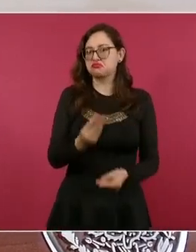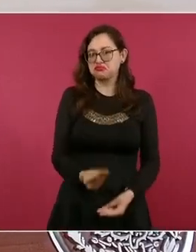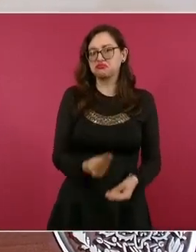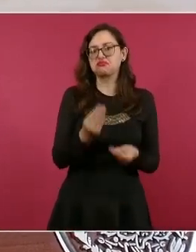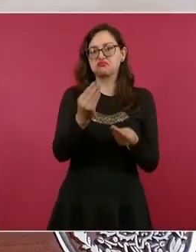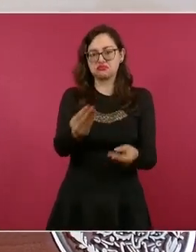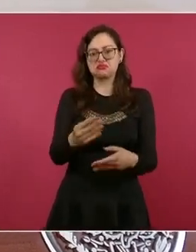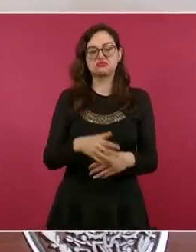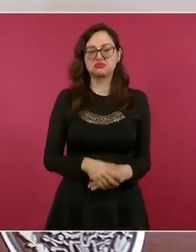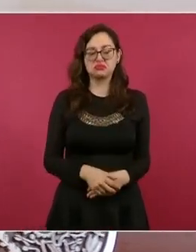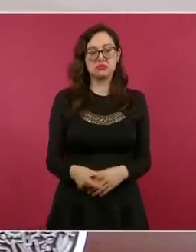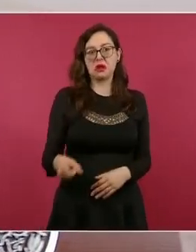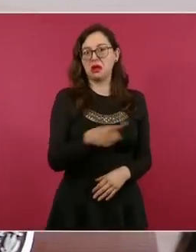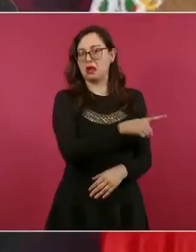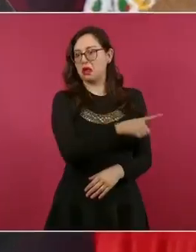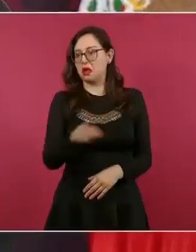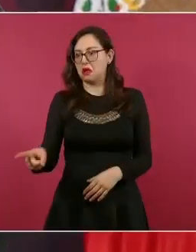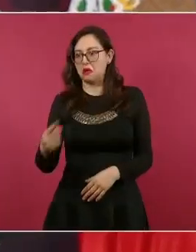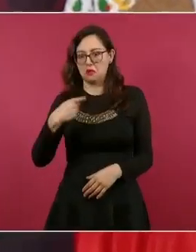Parece como si fuesen